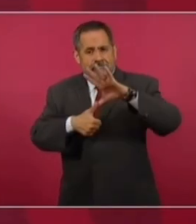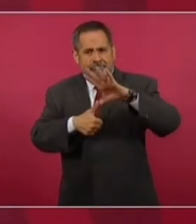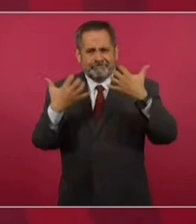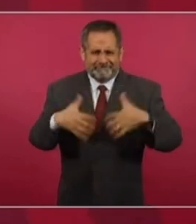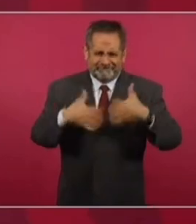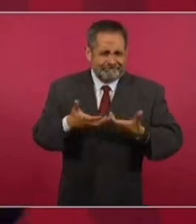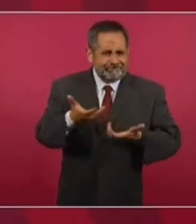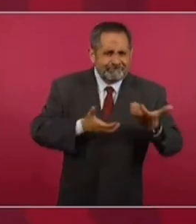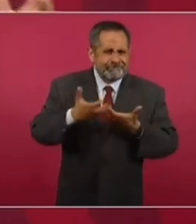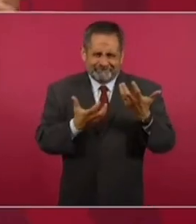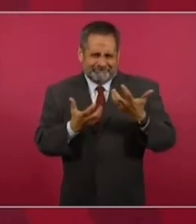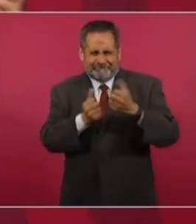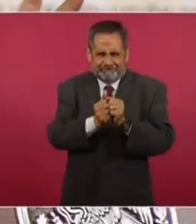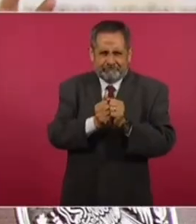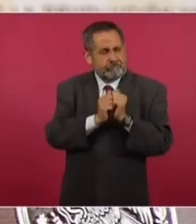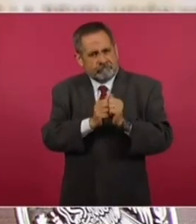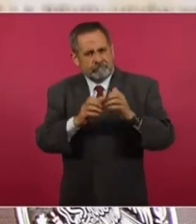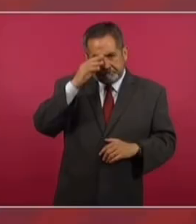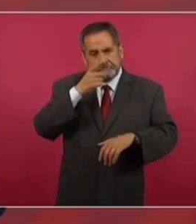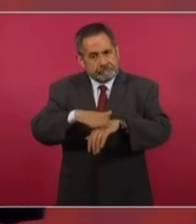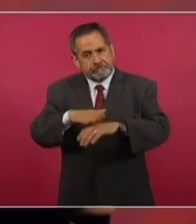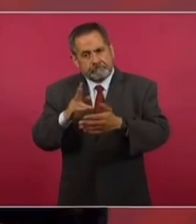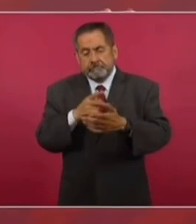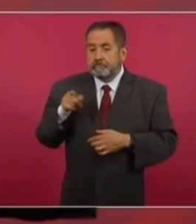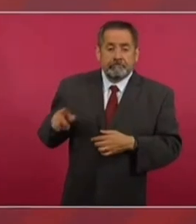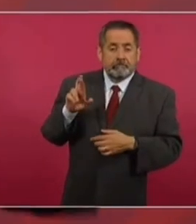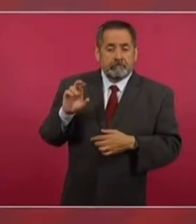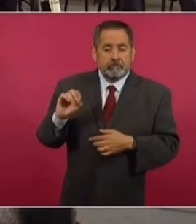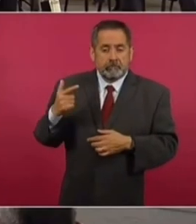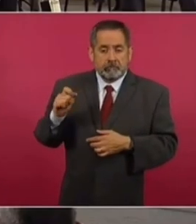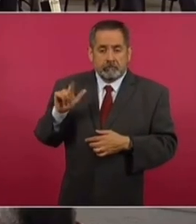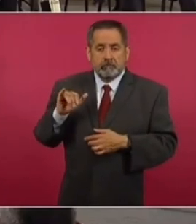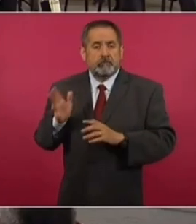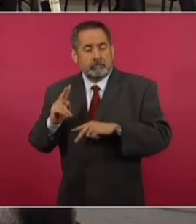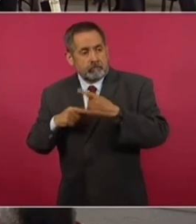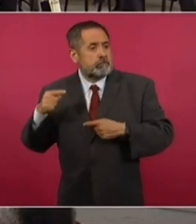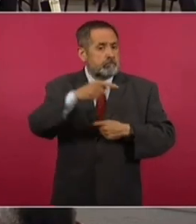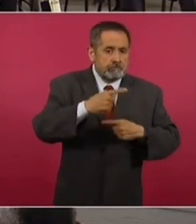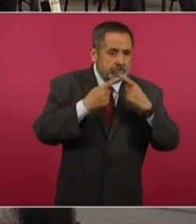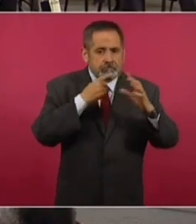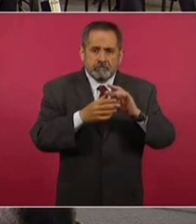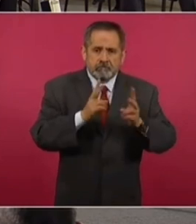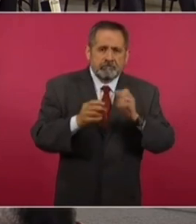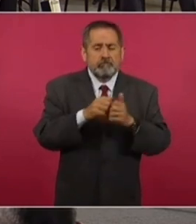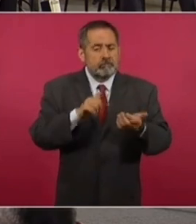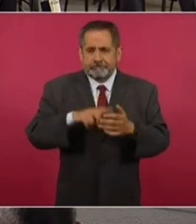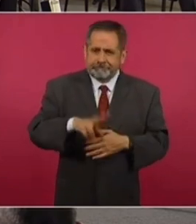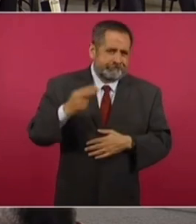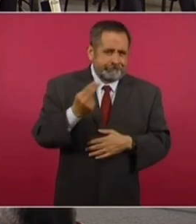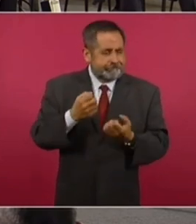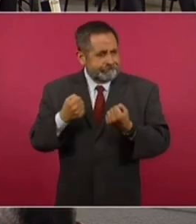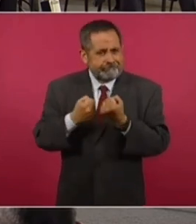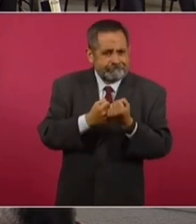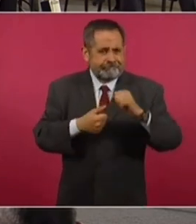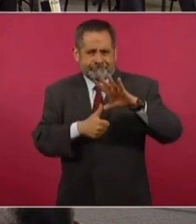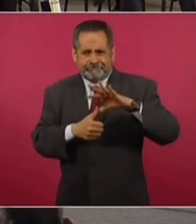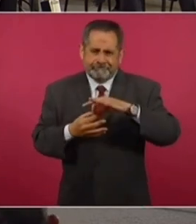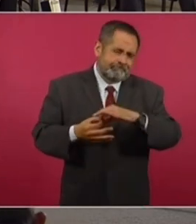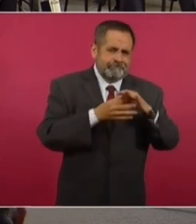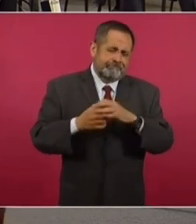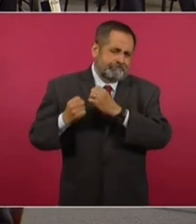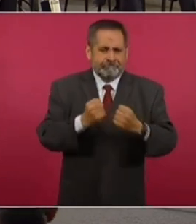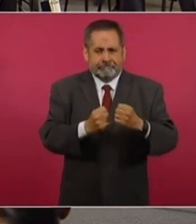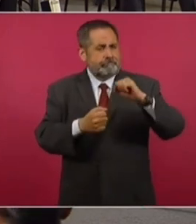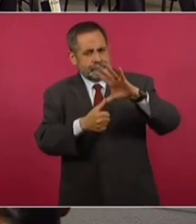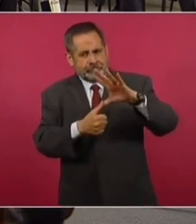Norte, integrarnos con respecto a nuestras soberanías. Rogelio ha estado allá hablando de la necesidad de fortalecernos en América